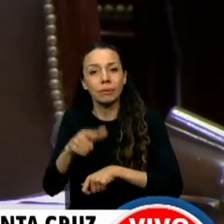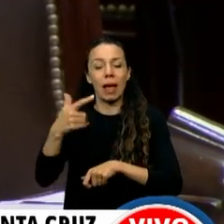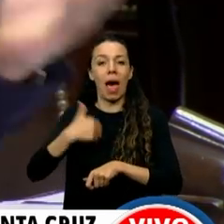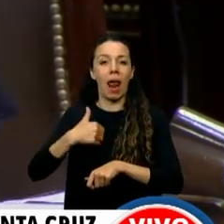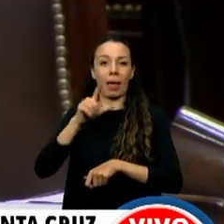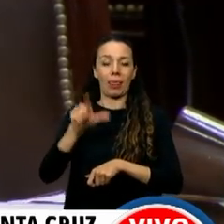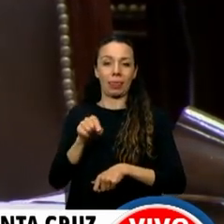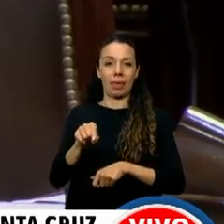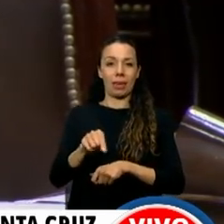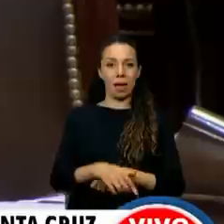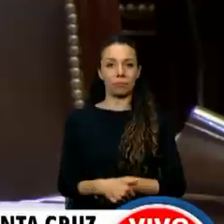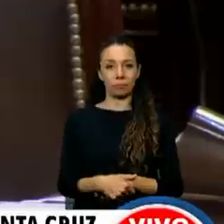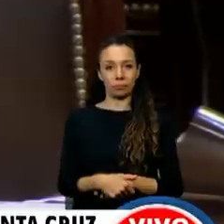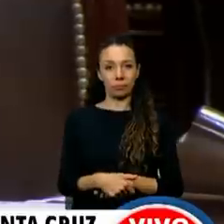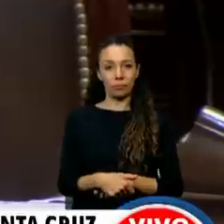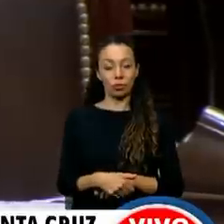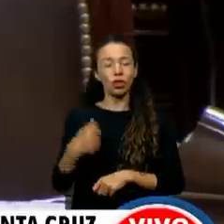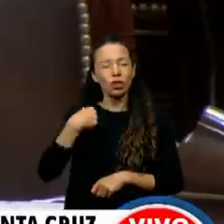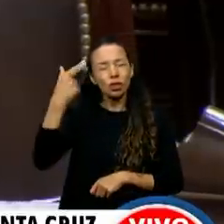yo esperaba otra cosa